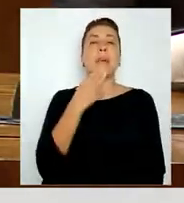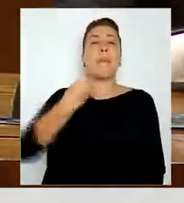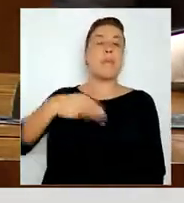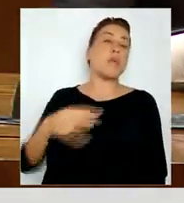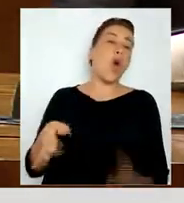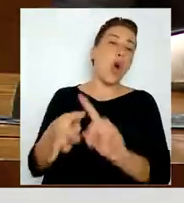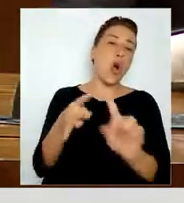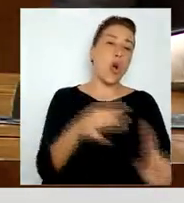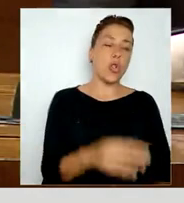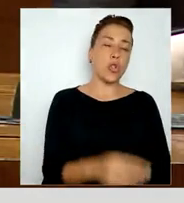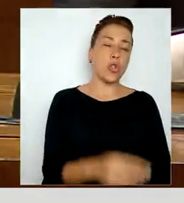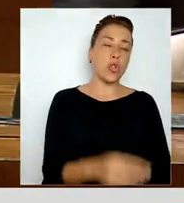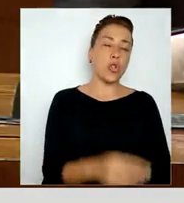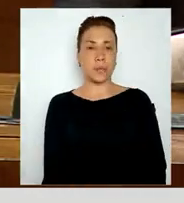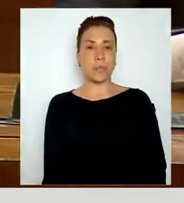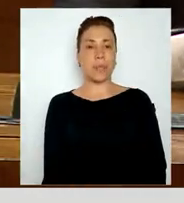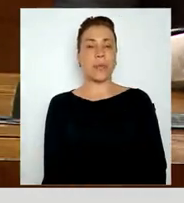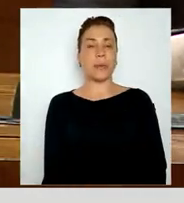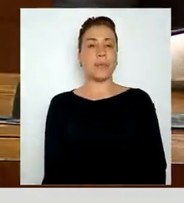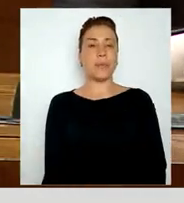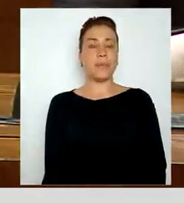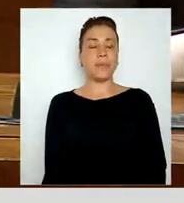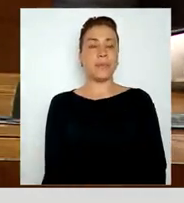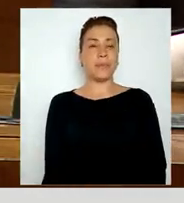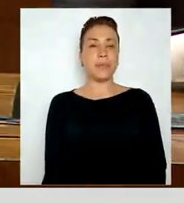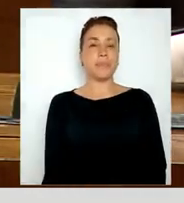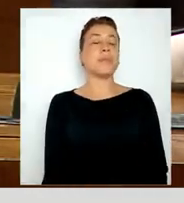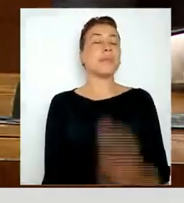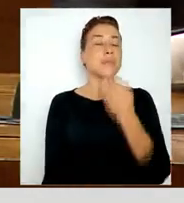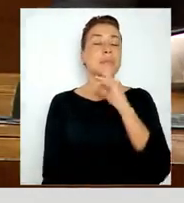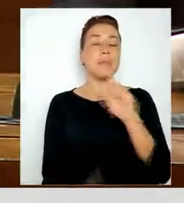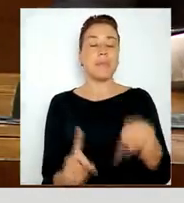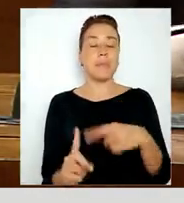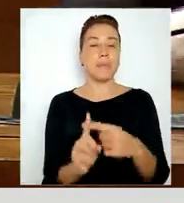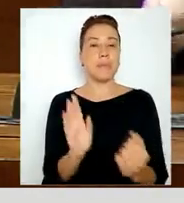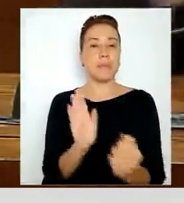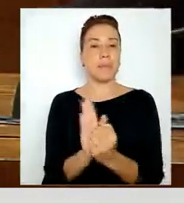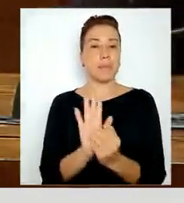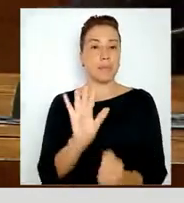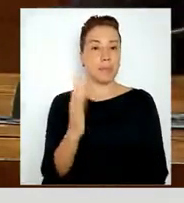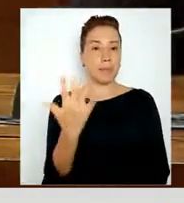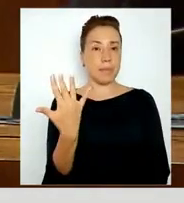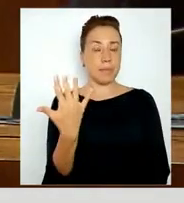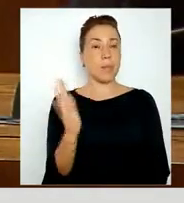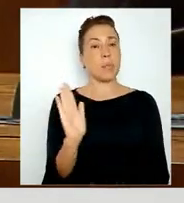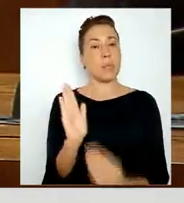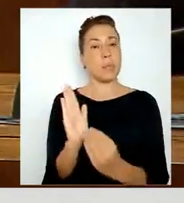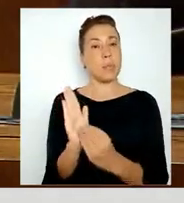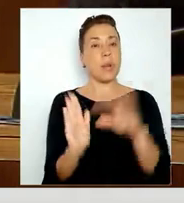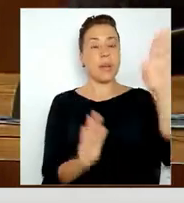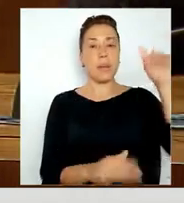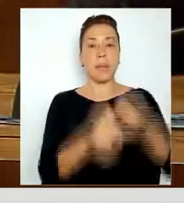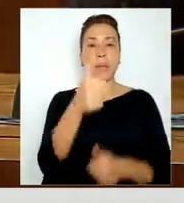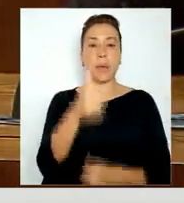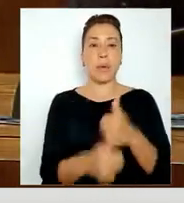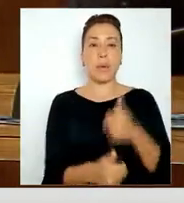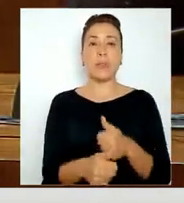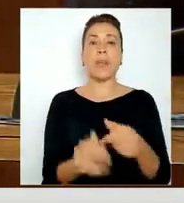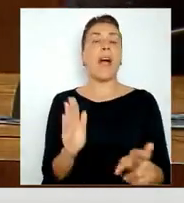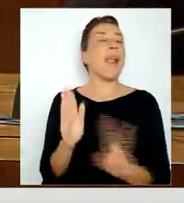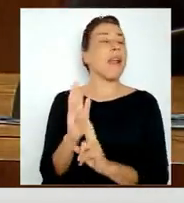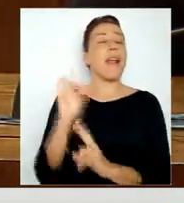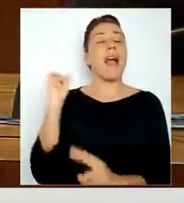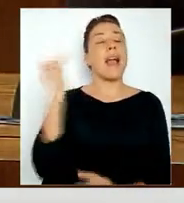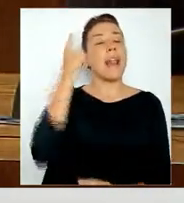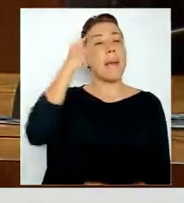distintos municipios adicionalmente en el artículo quinto Establece que la licitación es la regla general para la compra pública